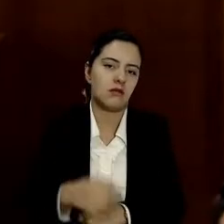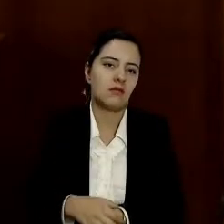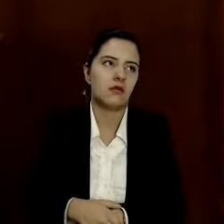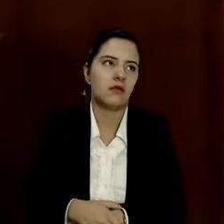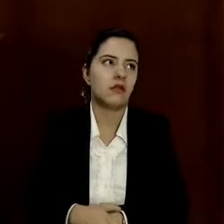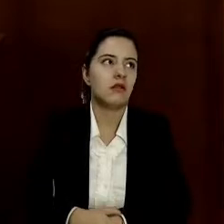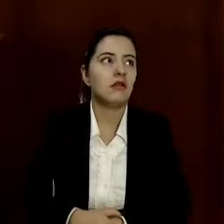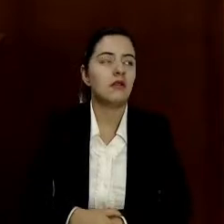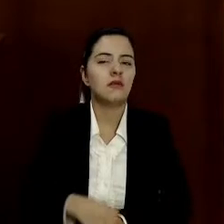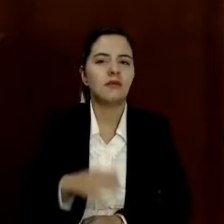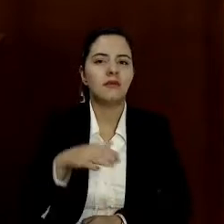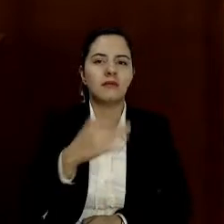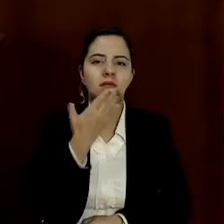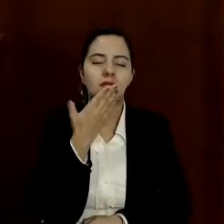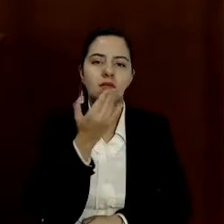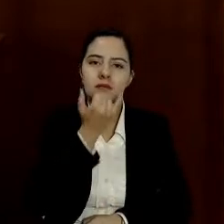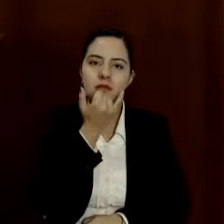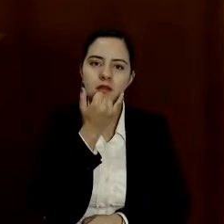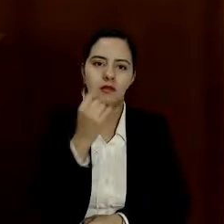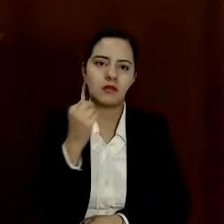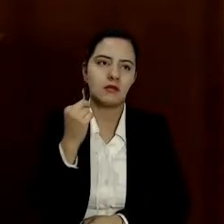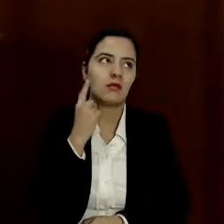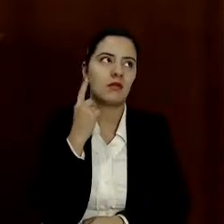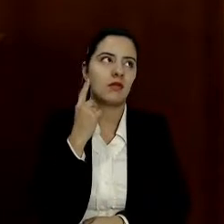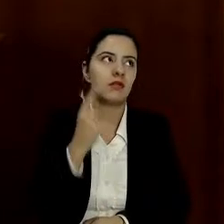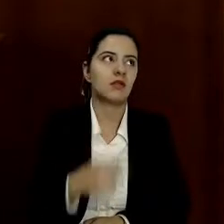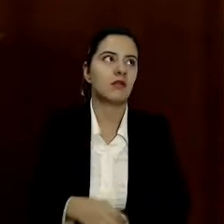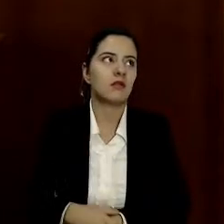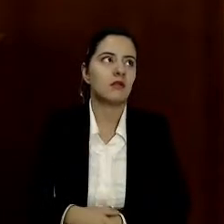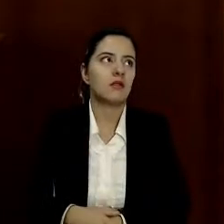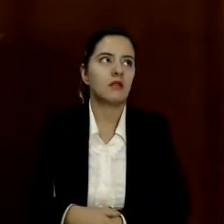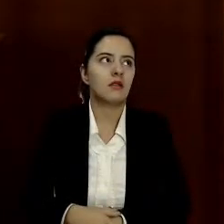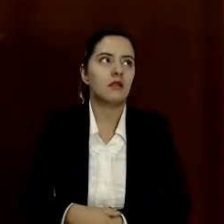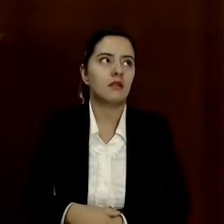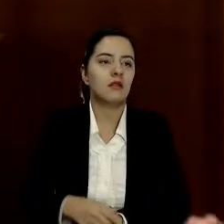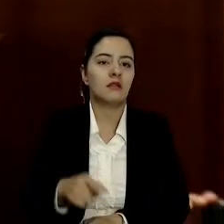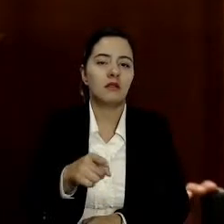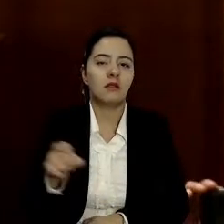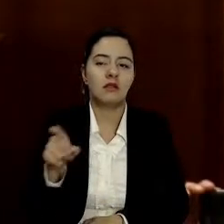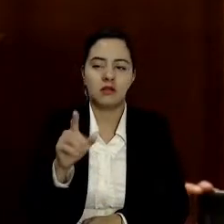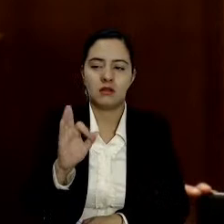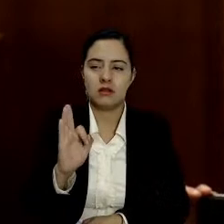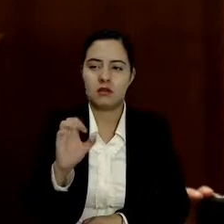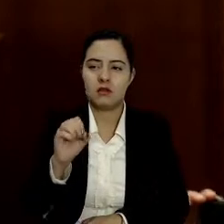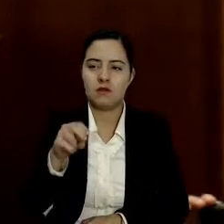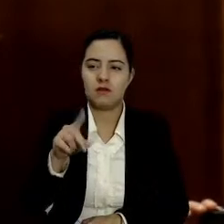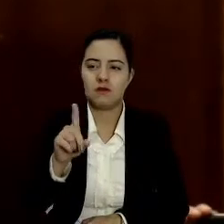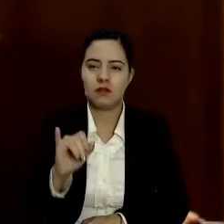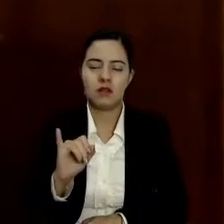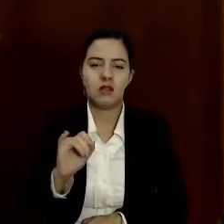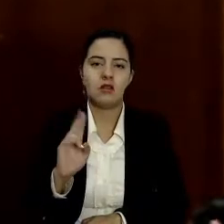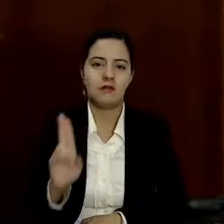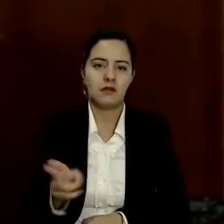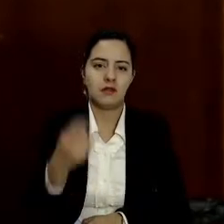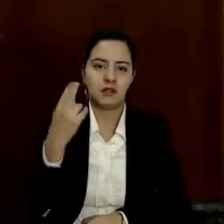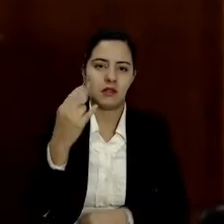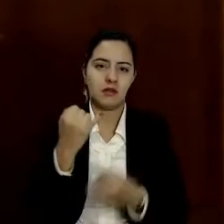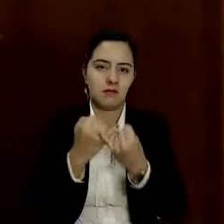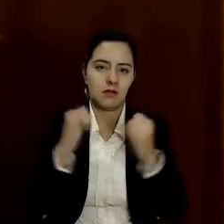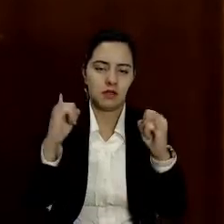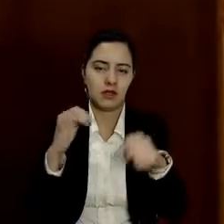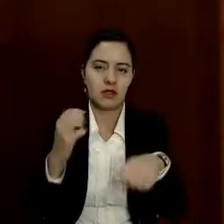de recursos federales a través del FONDIC de la Universidad Autónoma del Estado de